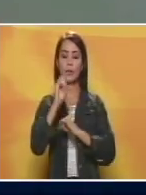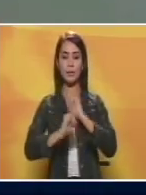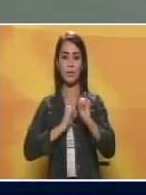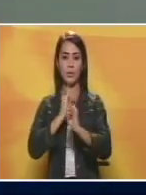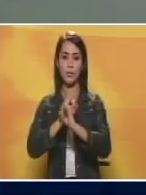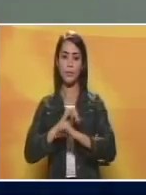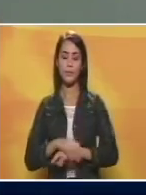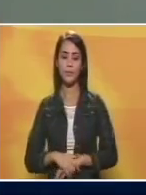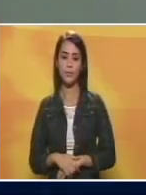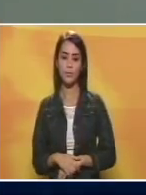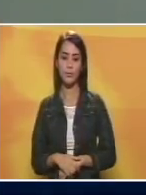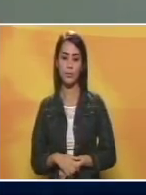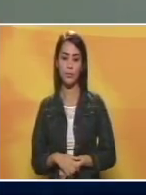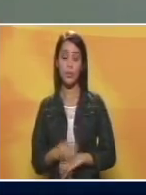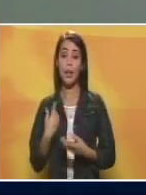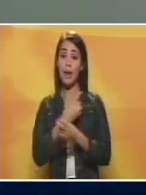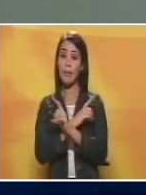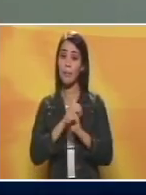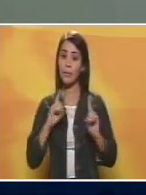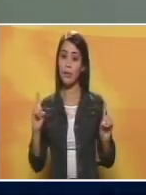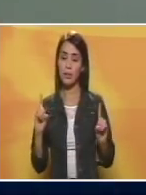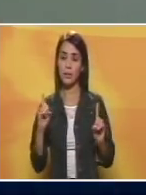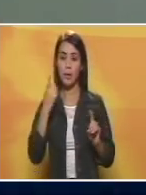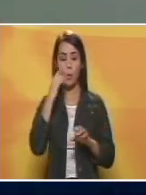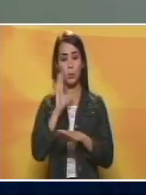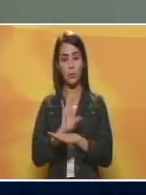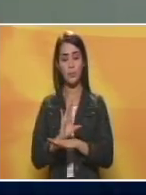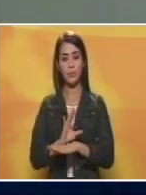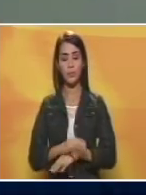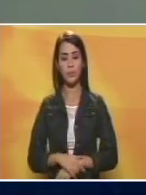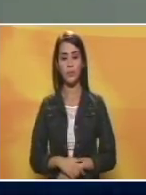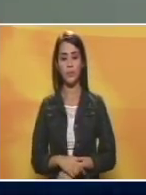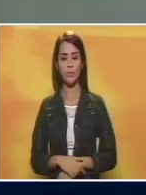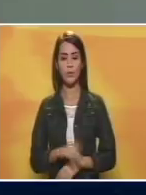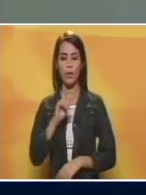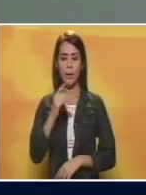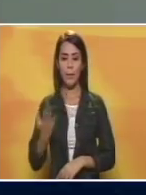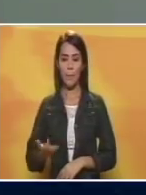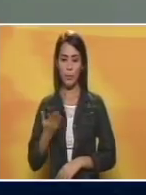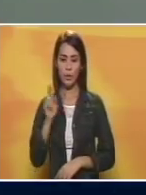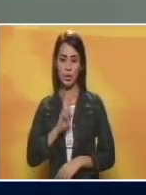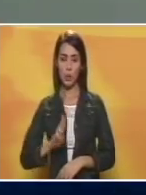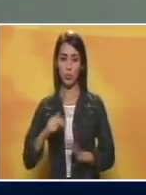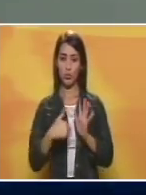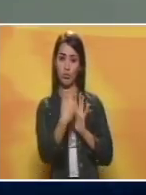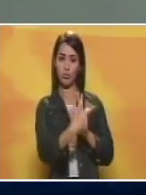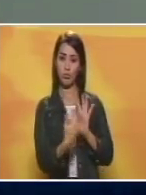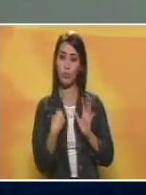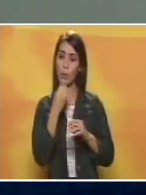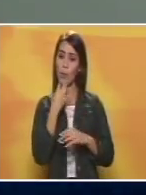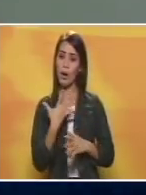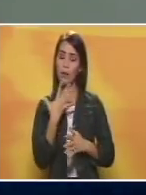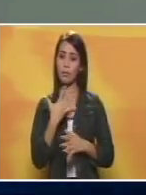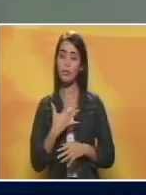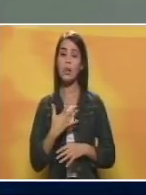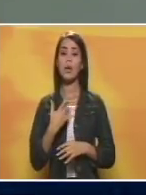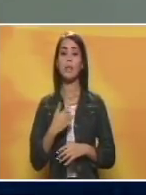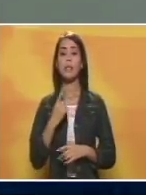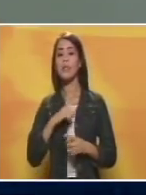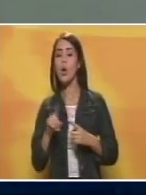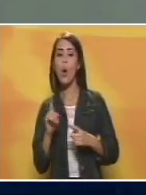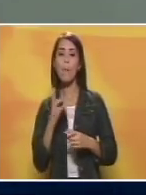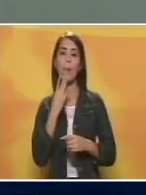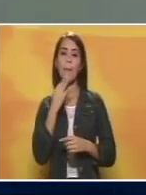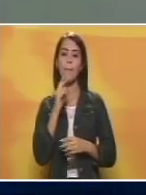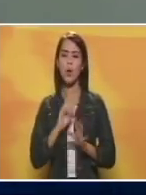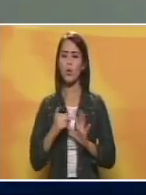internacionales, incluyendo la democracia preventiva. Destaca la importancia del uso de estas herramientas de buena fe y no como un instrumento